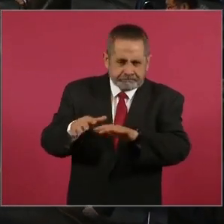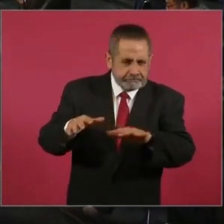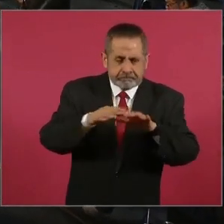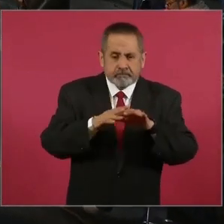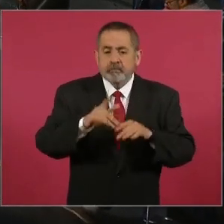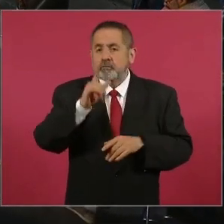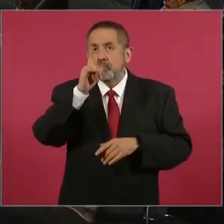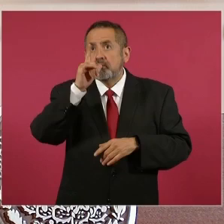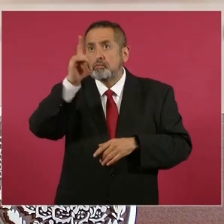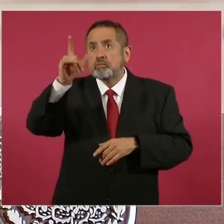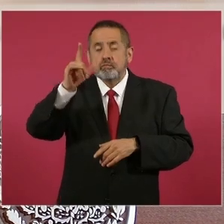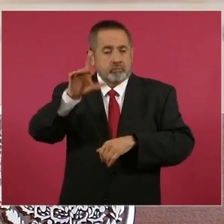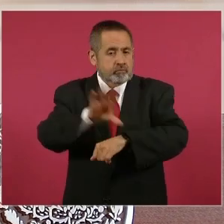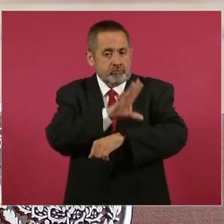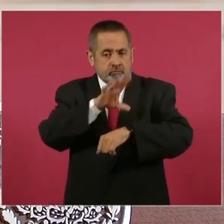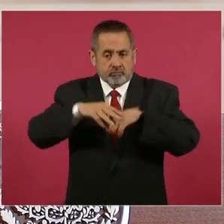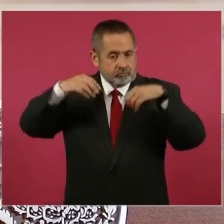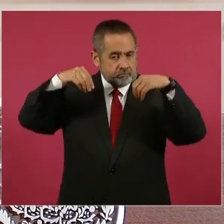sistema